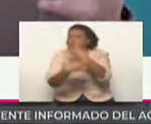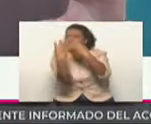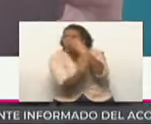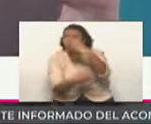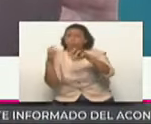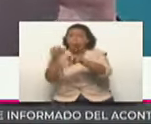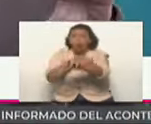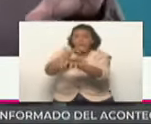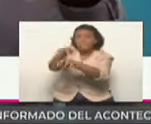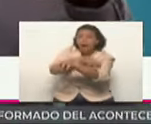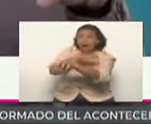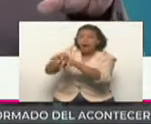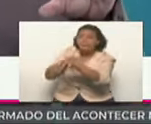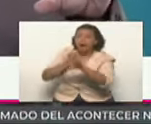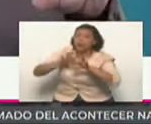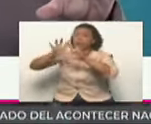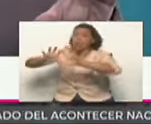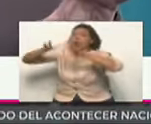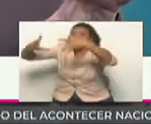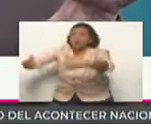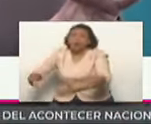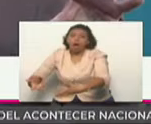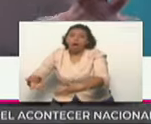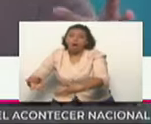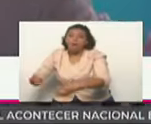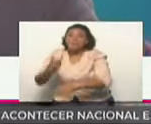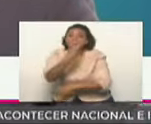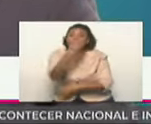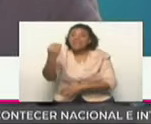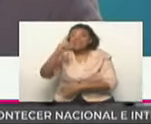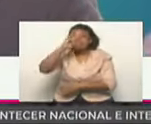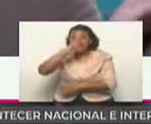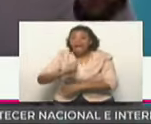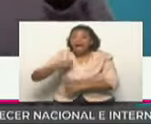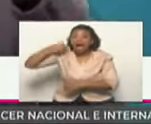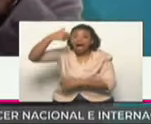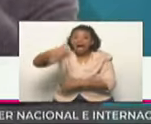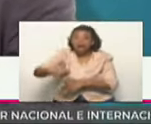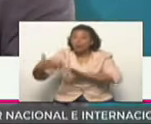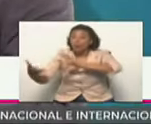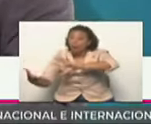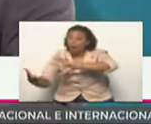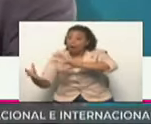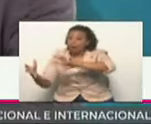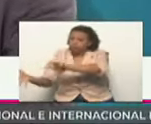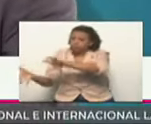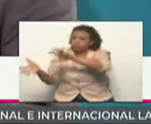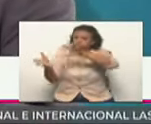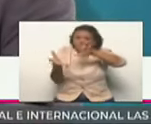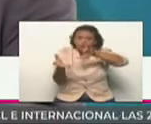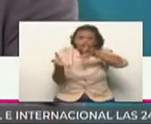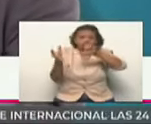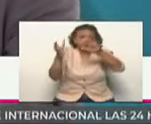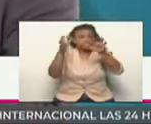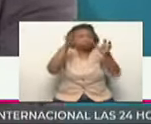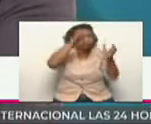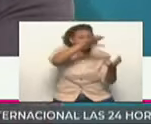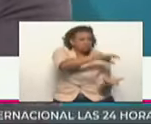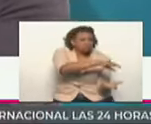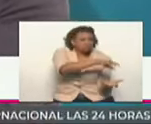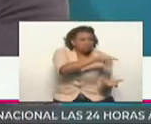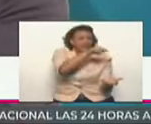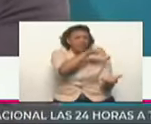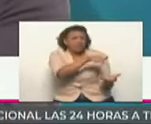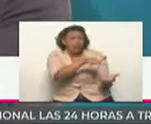al pulirla y la colocó así al revés, pasó al revés 20 años. Luego, al traerla de vuelta, al repatriarla,